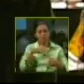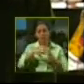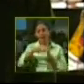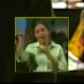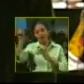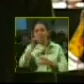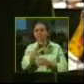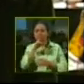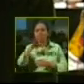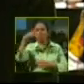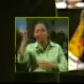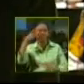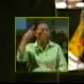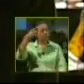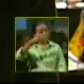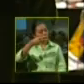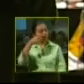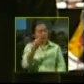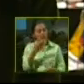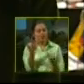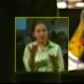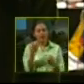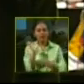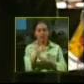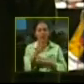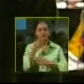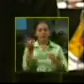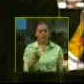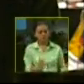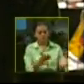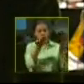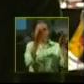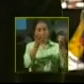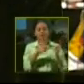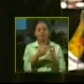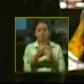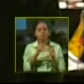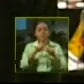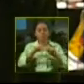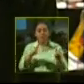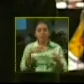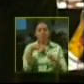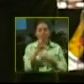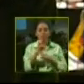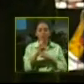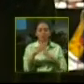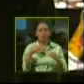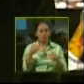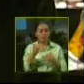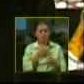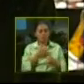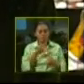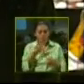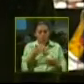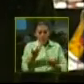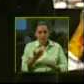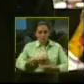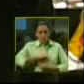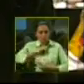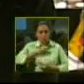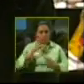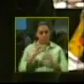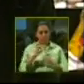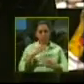nuestros amigos, para nuestros conocidos, para todos. Pero sobre todo queremos también un Ecuador del cual sentirnos orgullosos en el